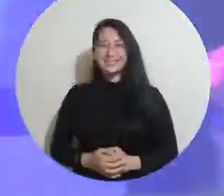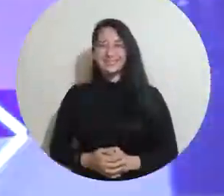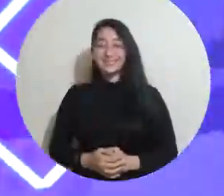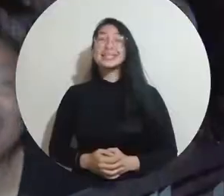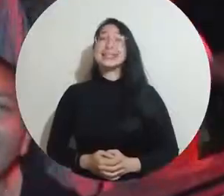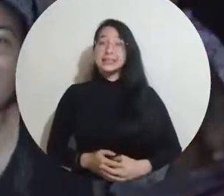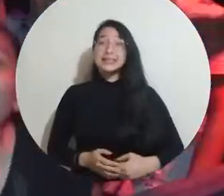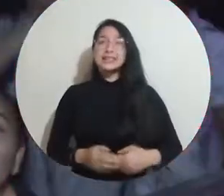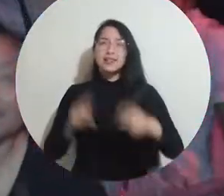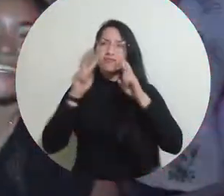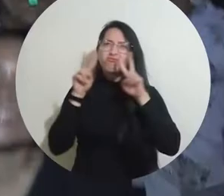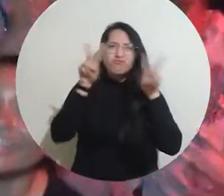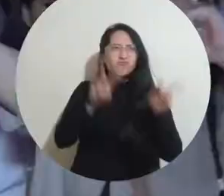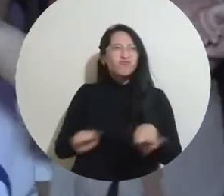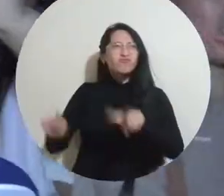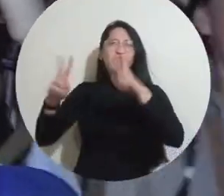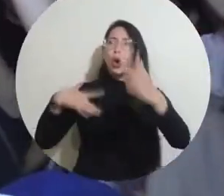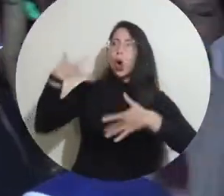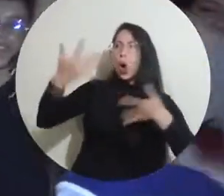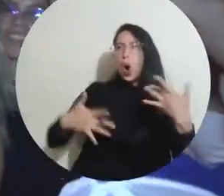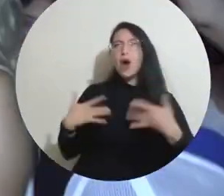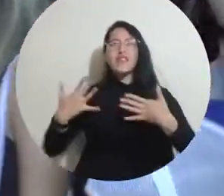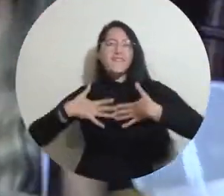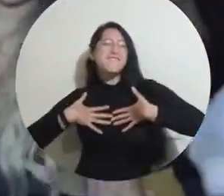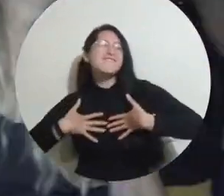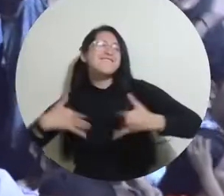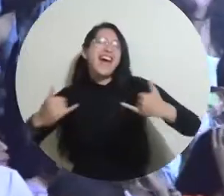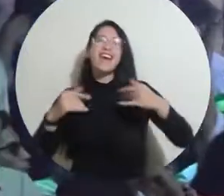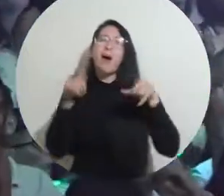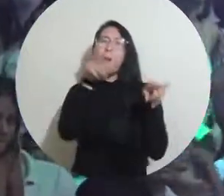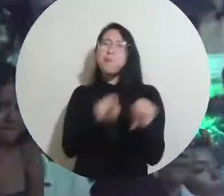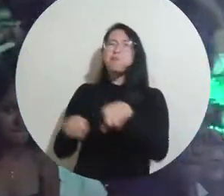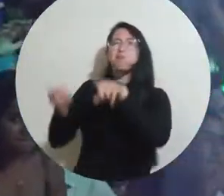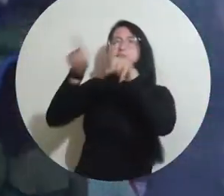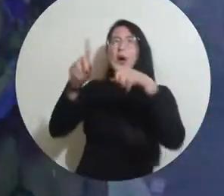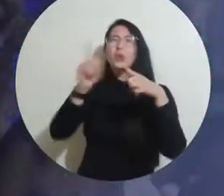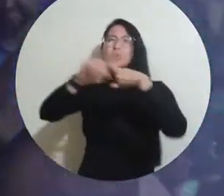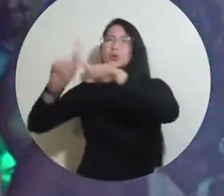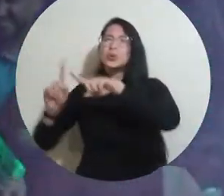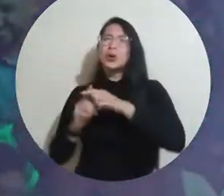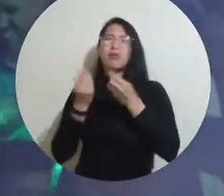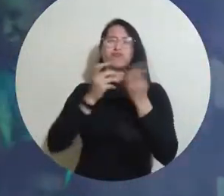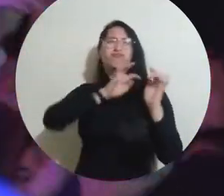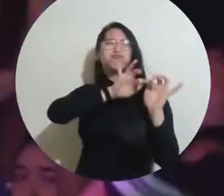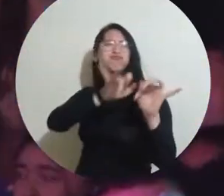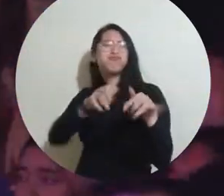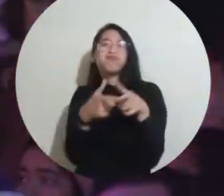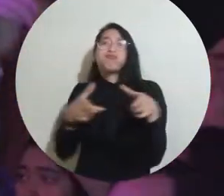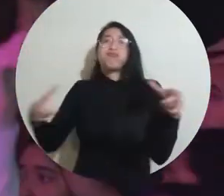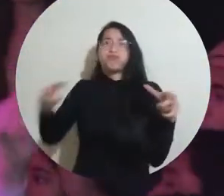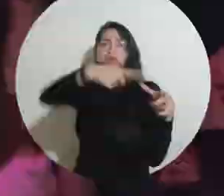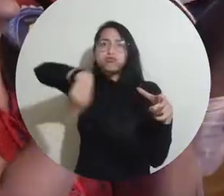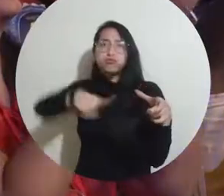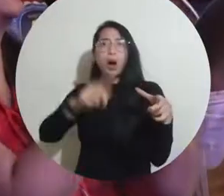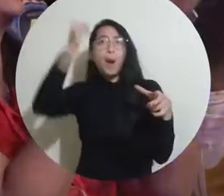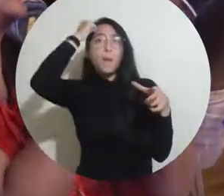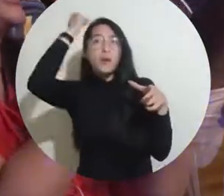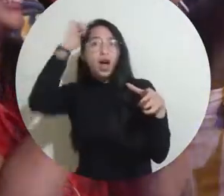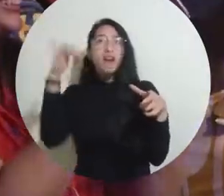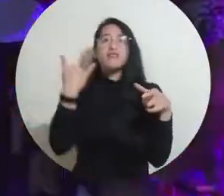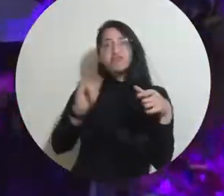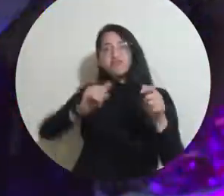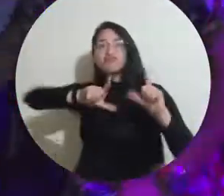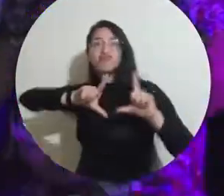la felicidad y el gozo fueron la característica principal en el multitudinario público de estudiantes docentes